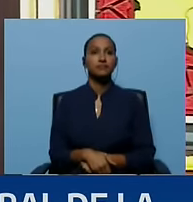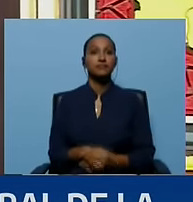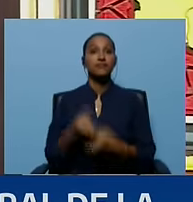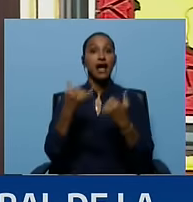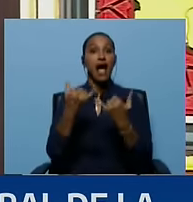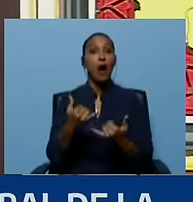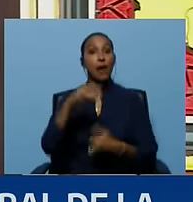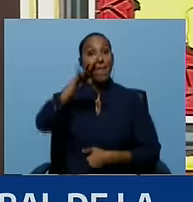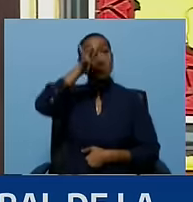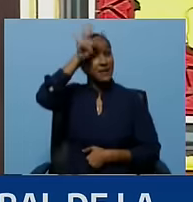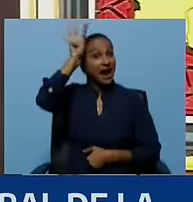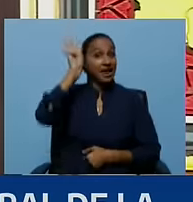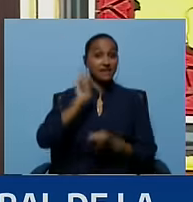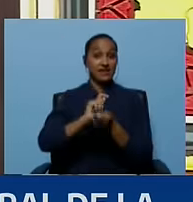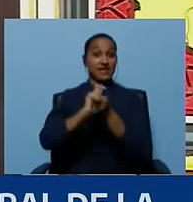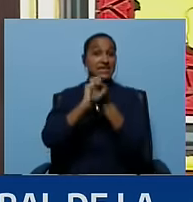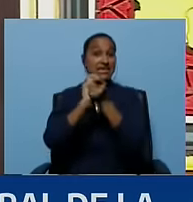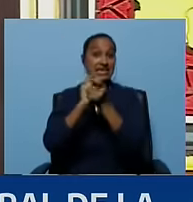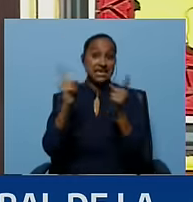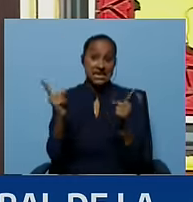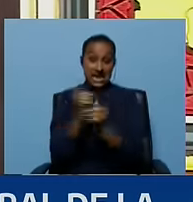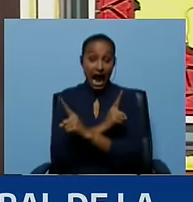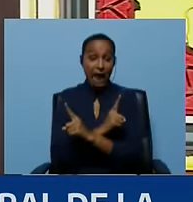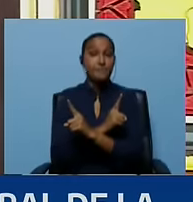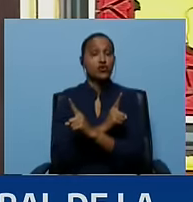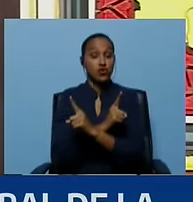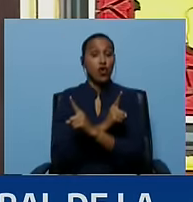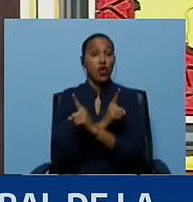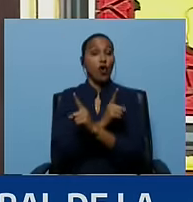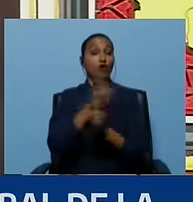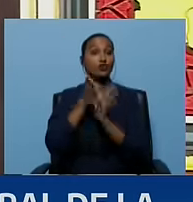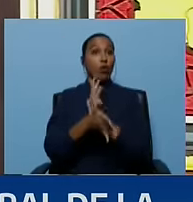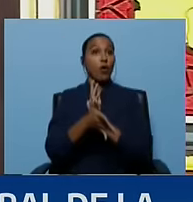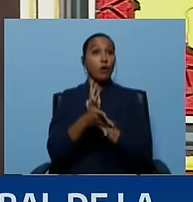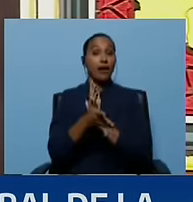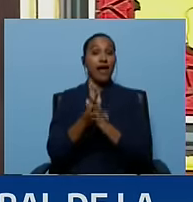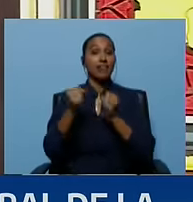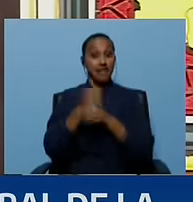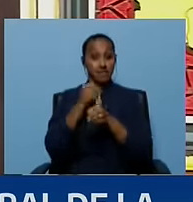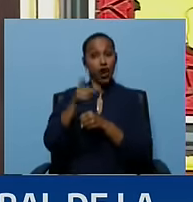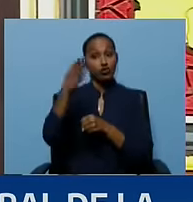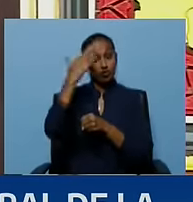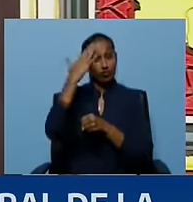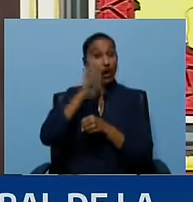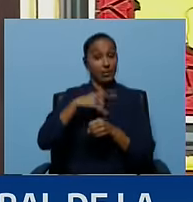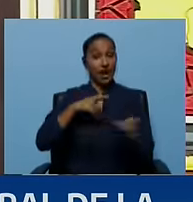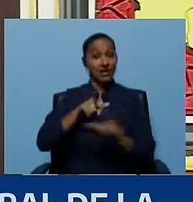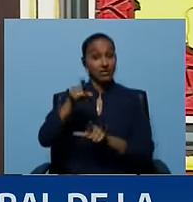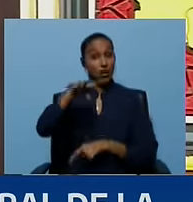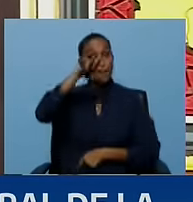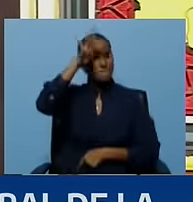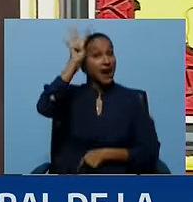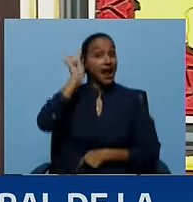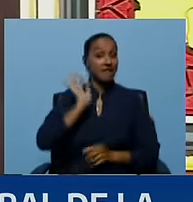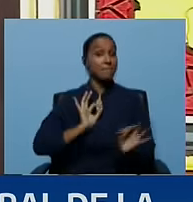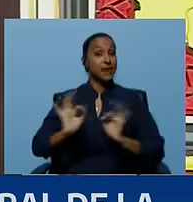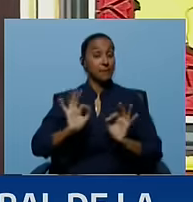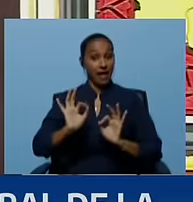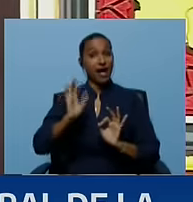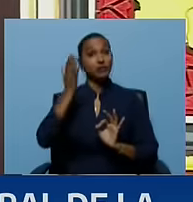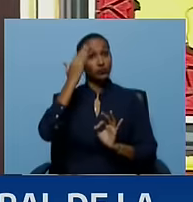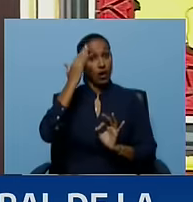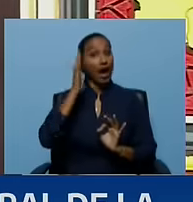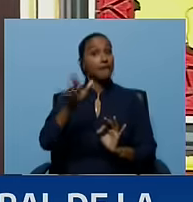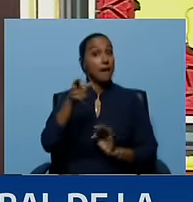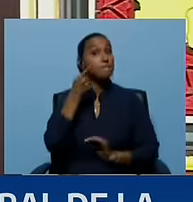importantes responsabilidades de carácter político, Mervin. Tú sabes, ya hablé contigo. Preparado, tú sabes. Mosca,